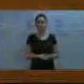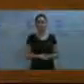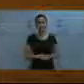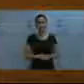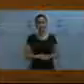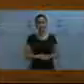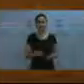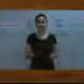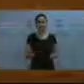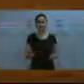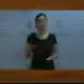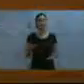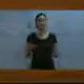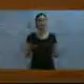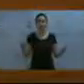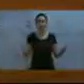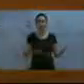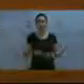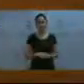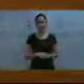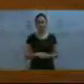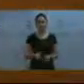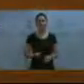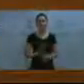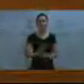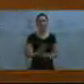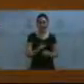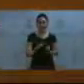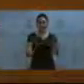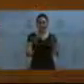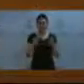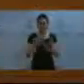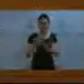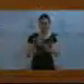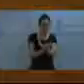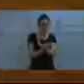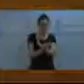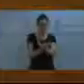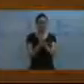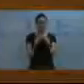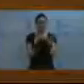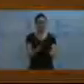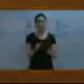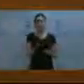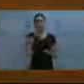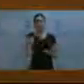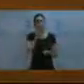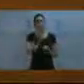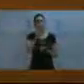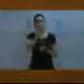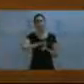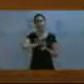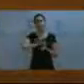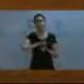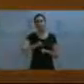mediante subvenciones, esta Cámara pedía que mediante subvenciones de líneas turísticas se subvencionara a una serie de pasajeros,